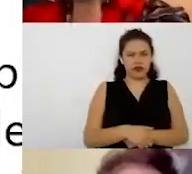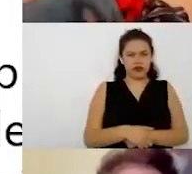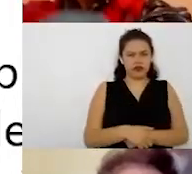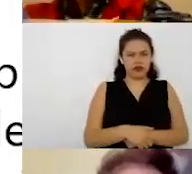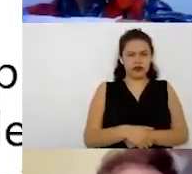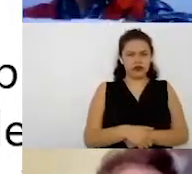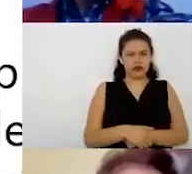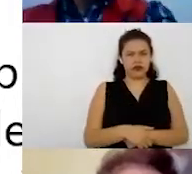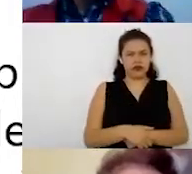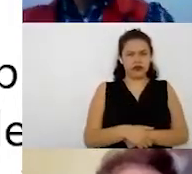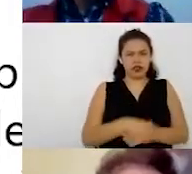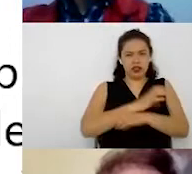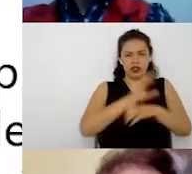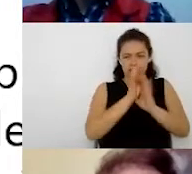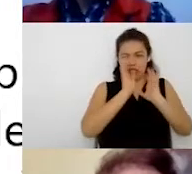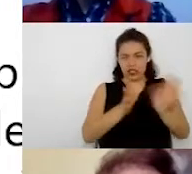ya se está formando.